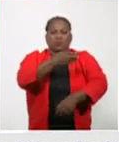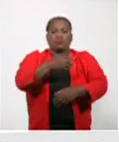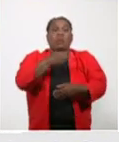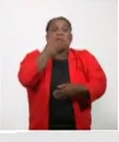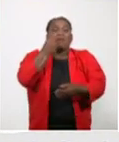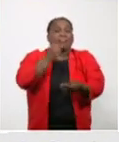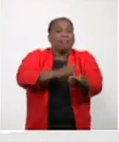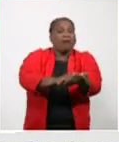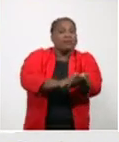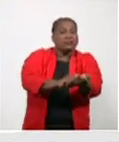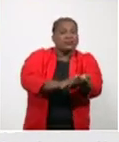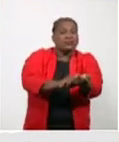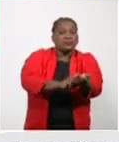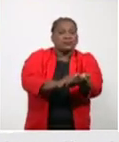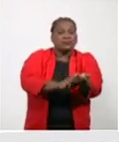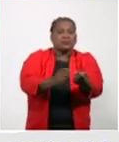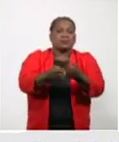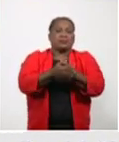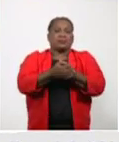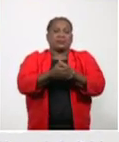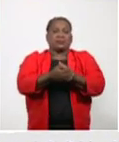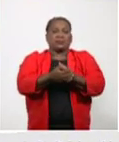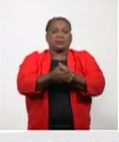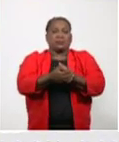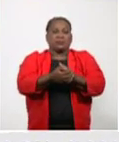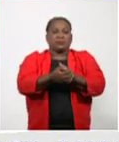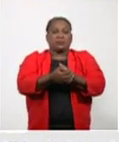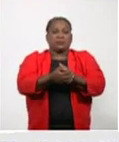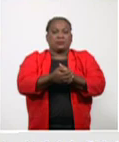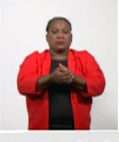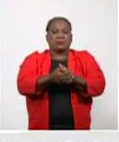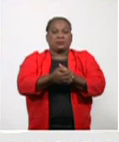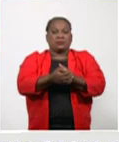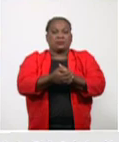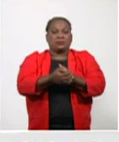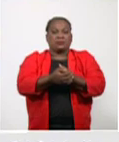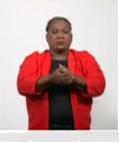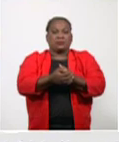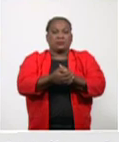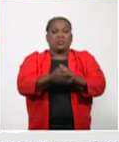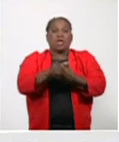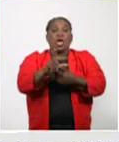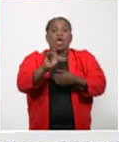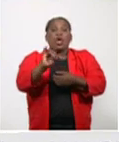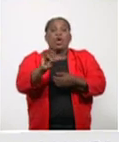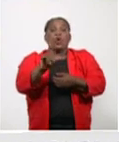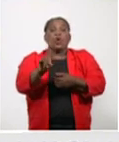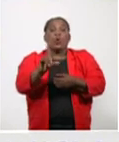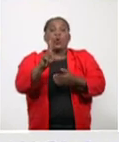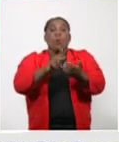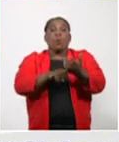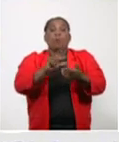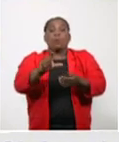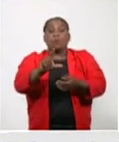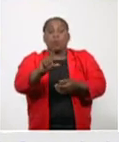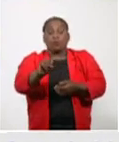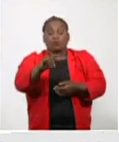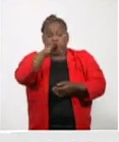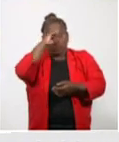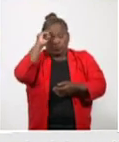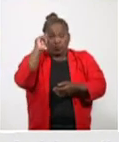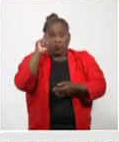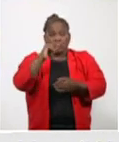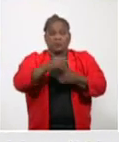mellitus, asociación con mal pronóstico, un lupus eritematoso sistémico, que es una enfermedad